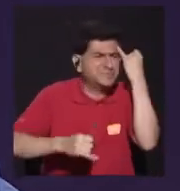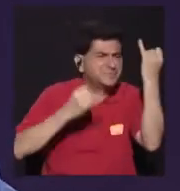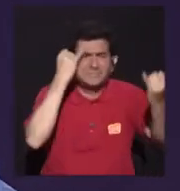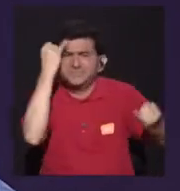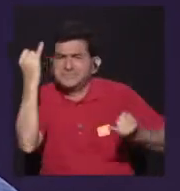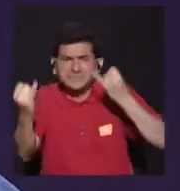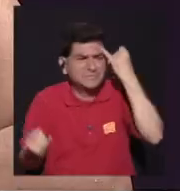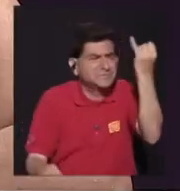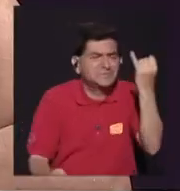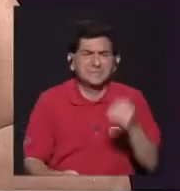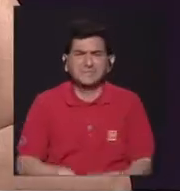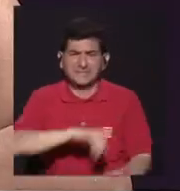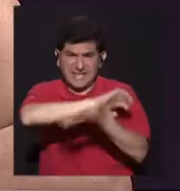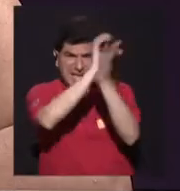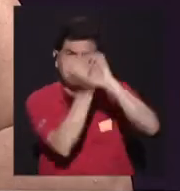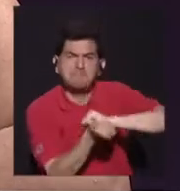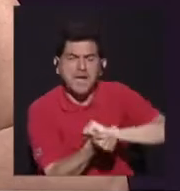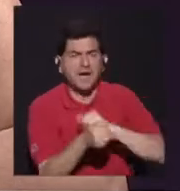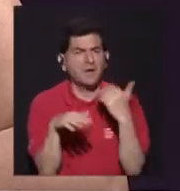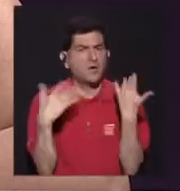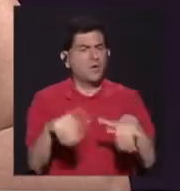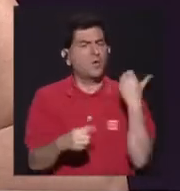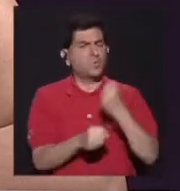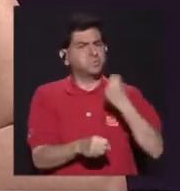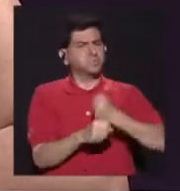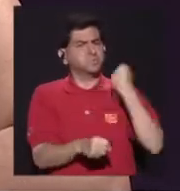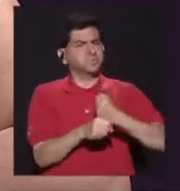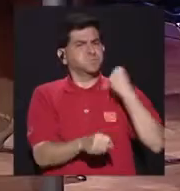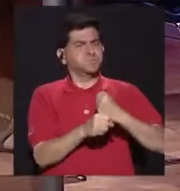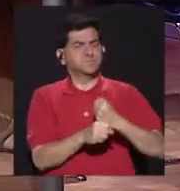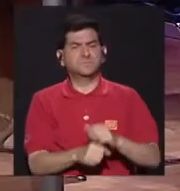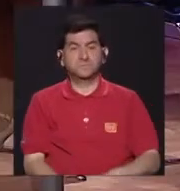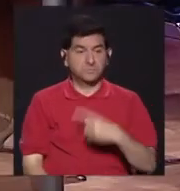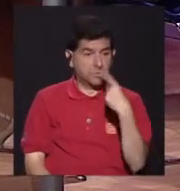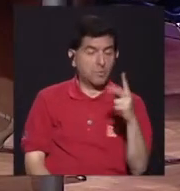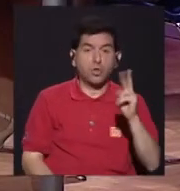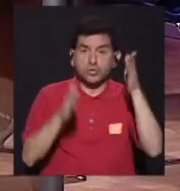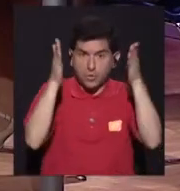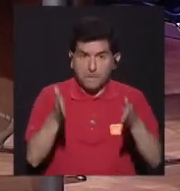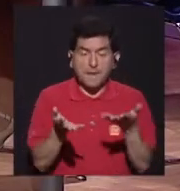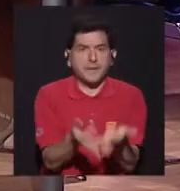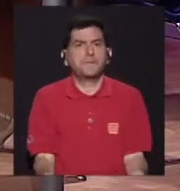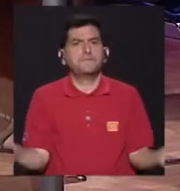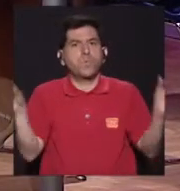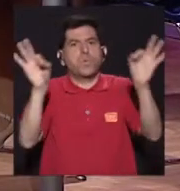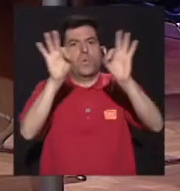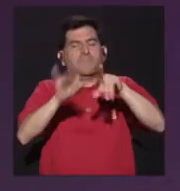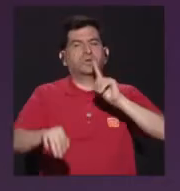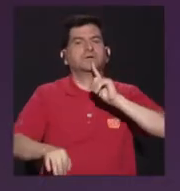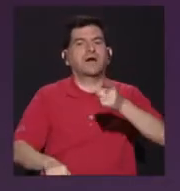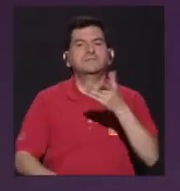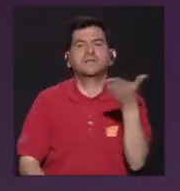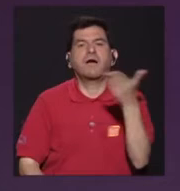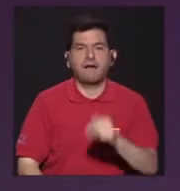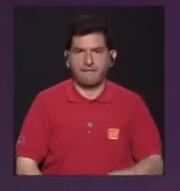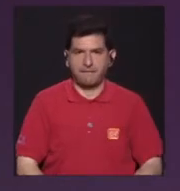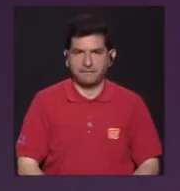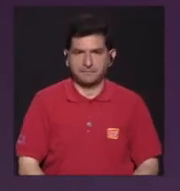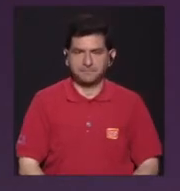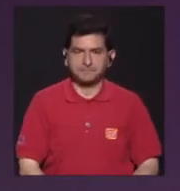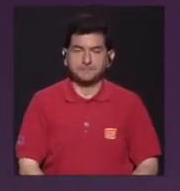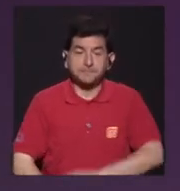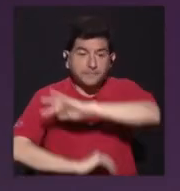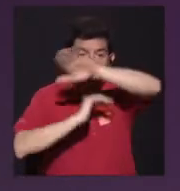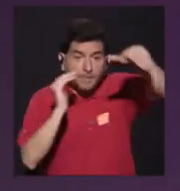que, pues, cambiarla pues lleva bastante trabajo. Y con esto que dice el compañero, creo que es importante mencionar